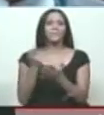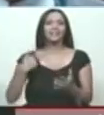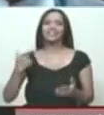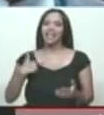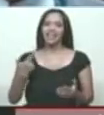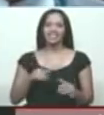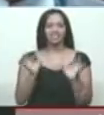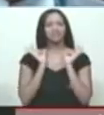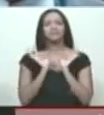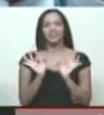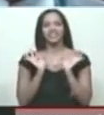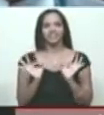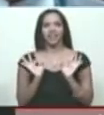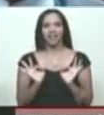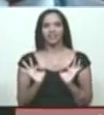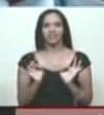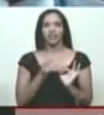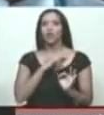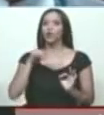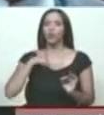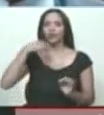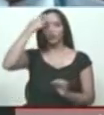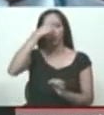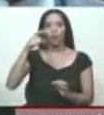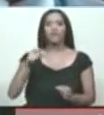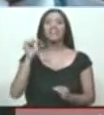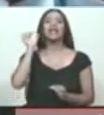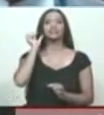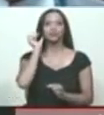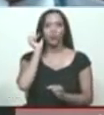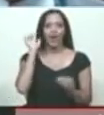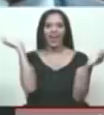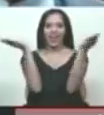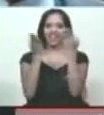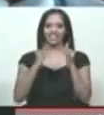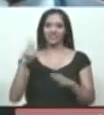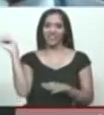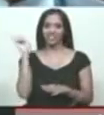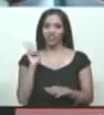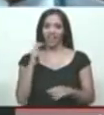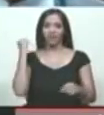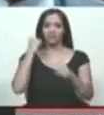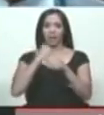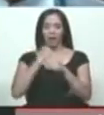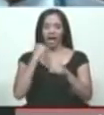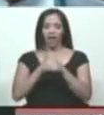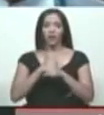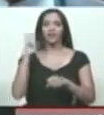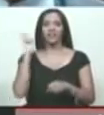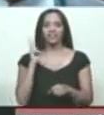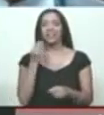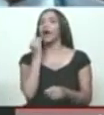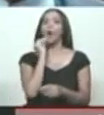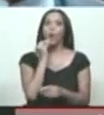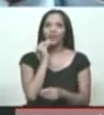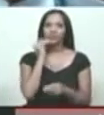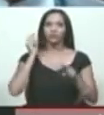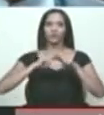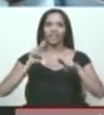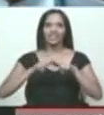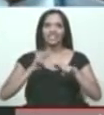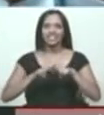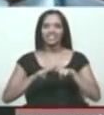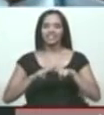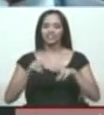manera especial nuestro pueblo, que las mujeres venezolanas, que los trabajadores venezolanos, que la juventud, que las niñas y los